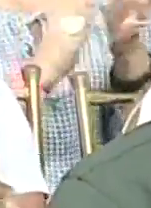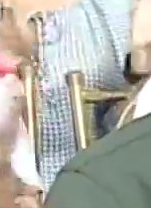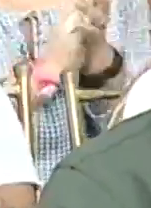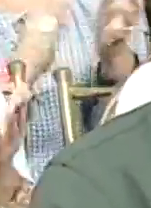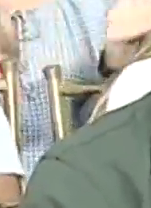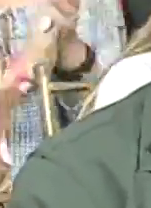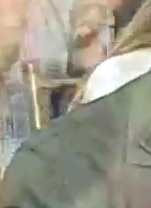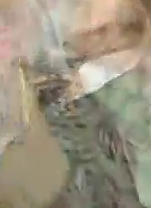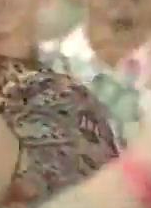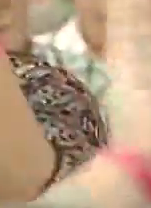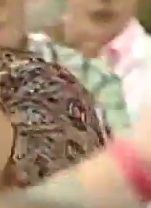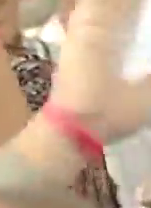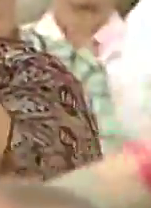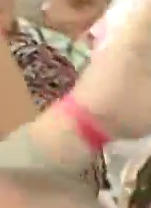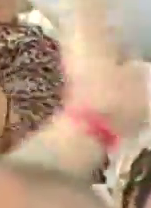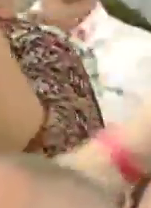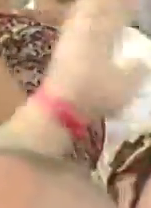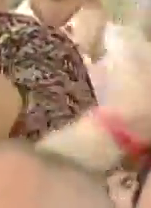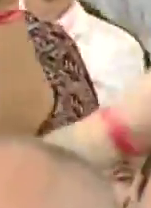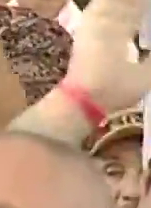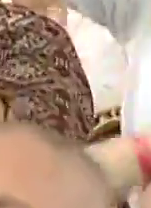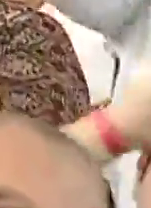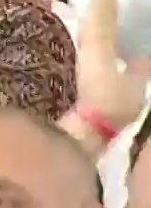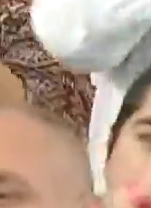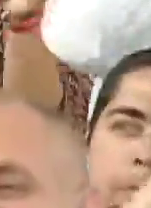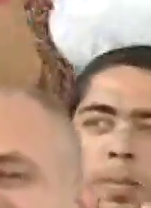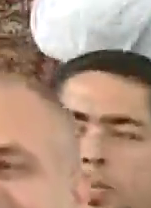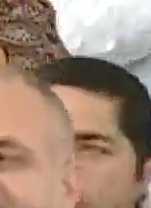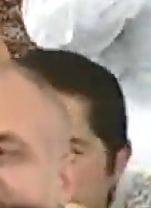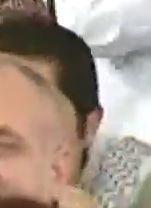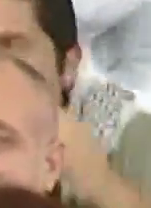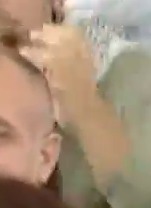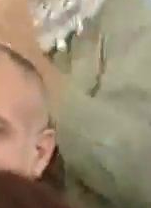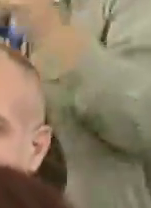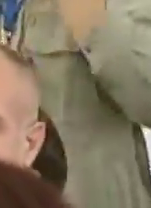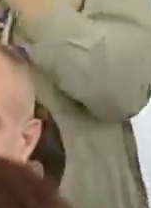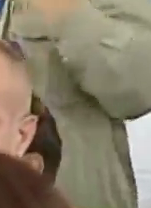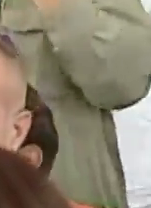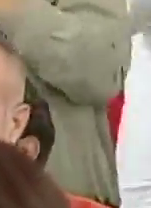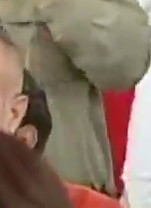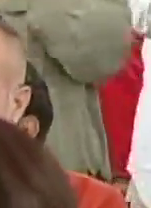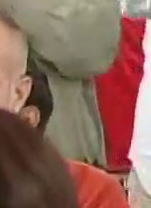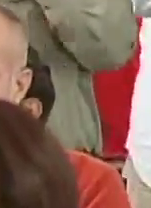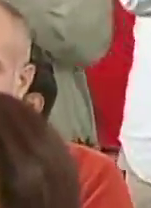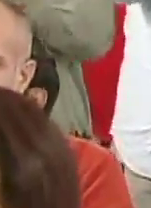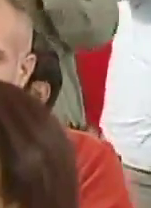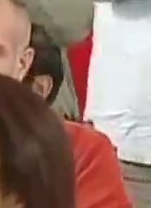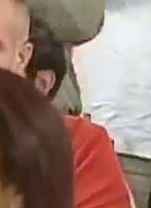calidad, eficiente y suficiente, a su vez que enfrente la fragmentación